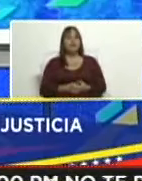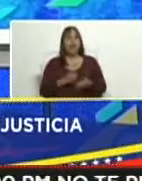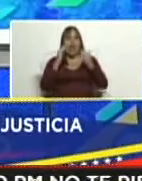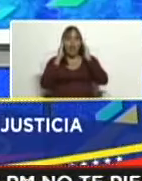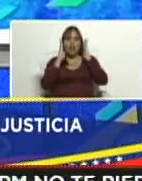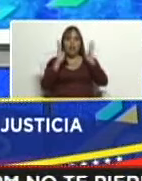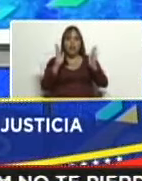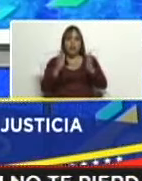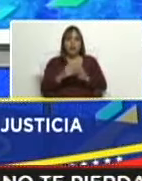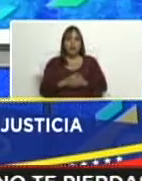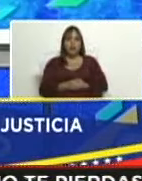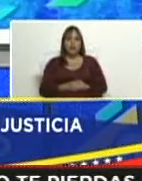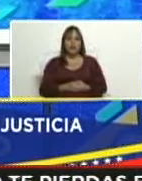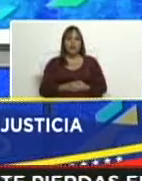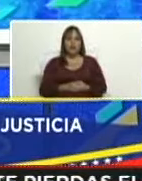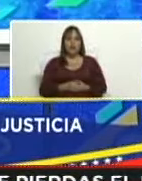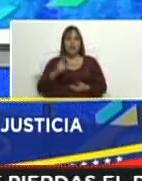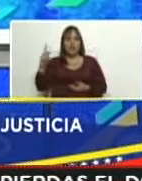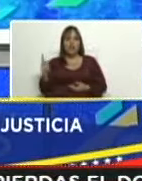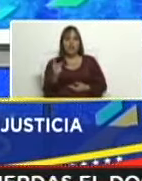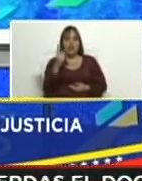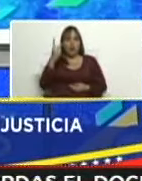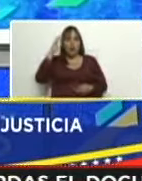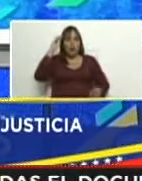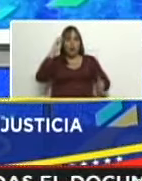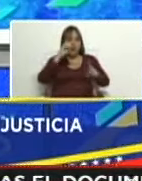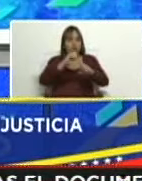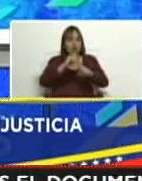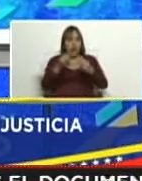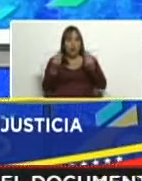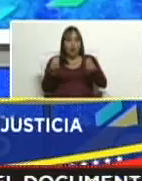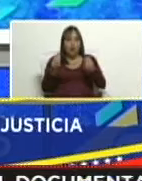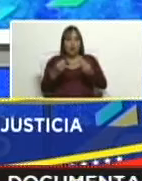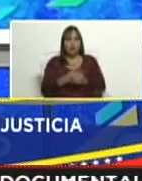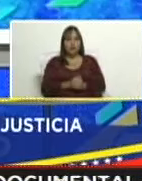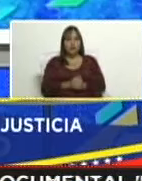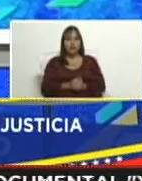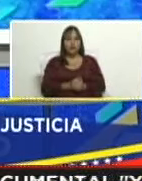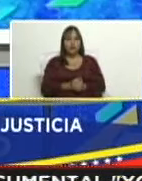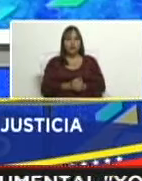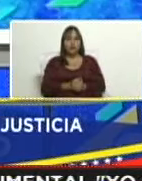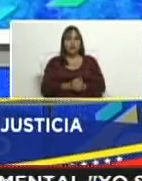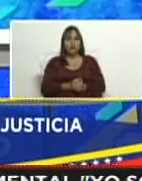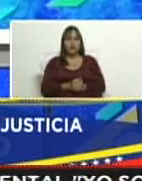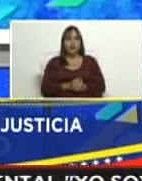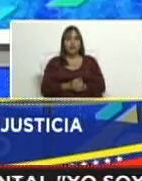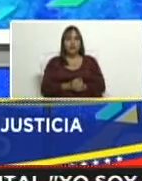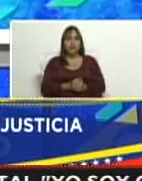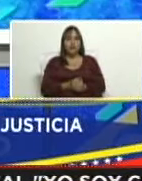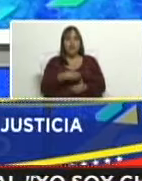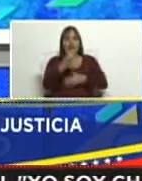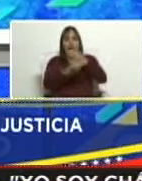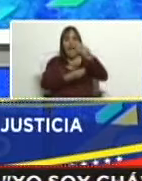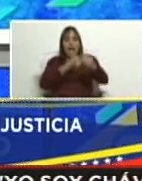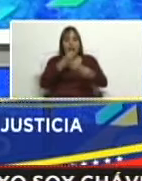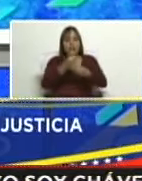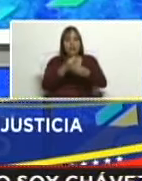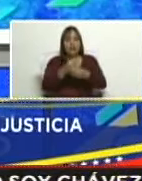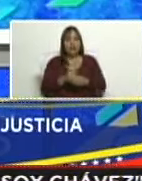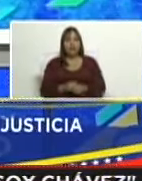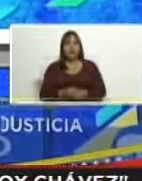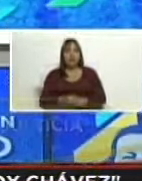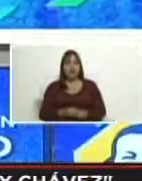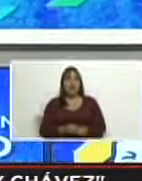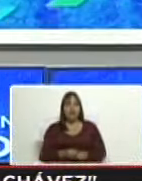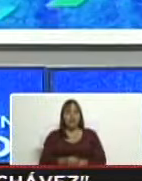Atención. La segunda acción es proceder a una digitalización de la